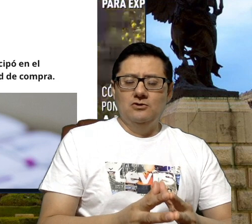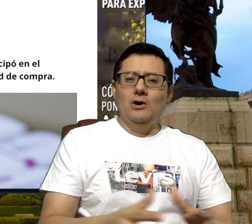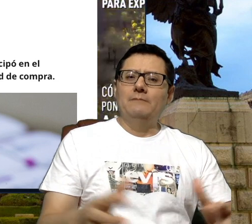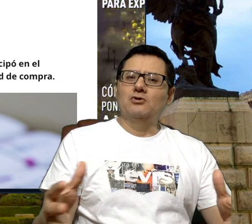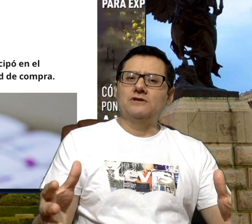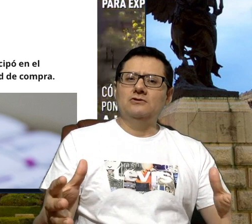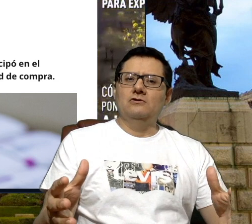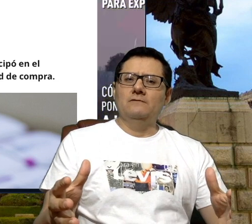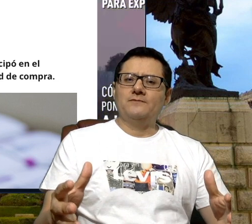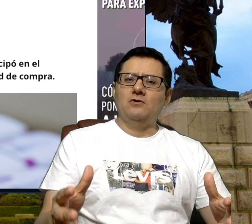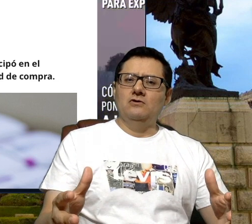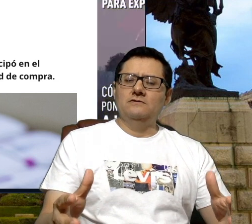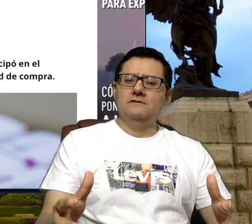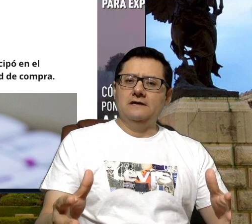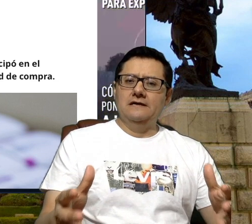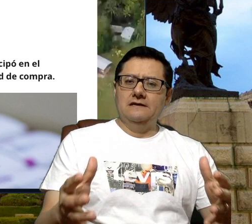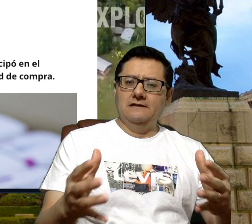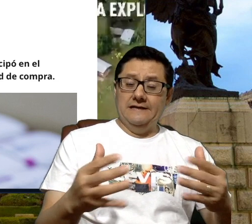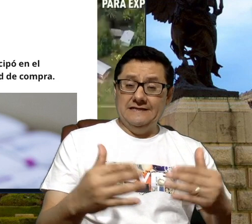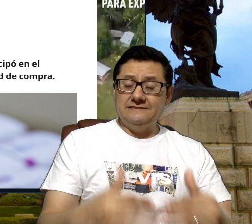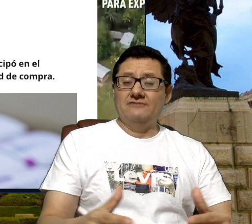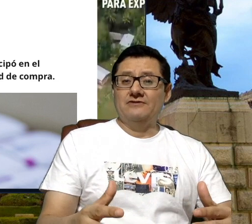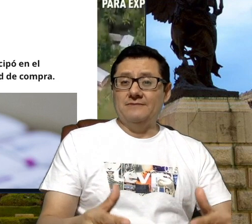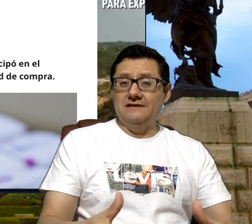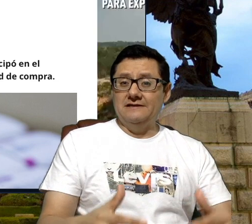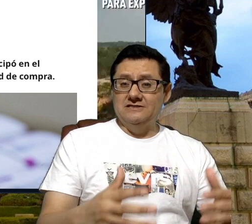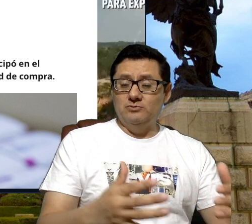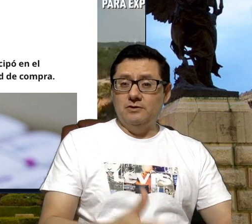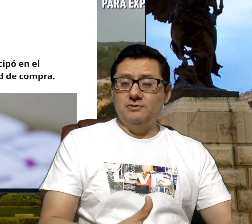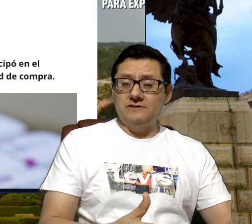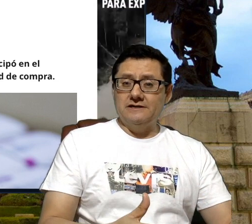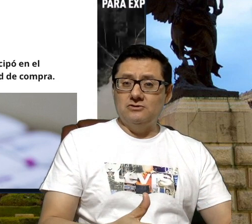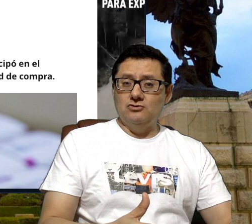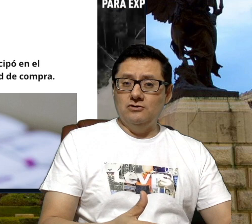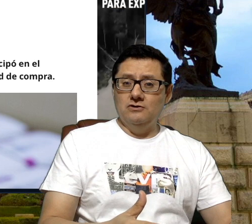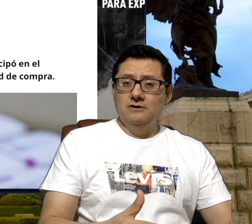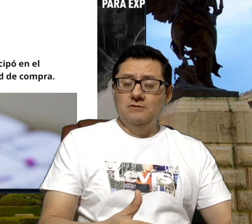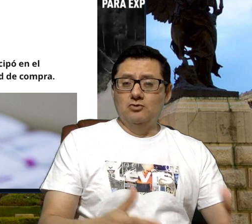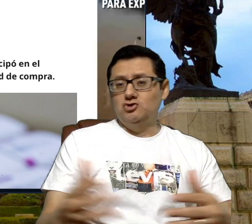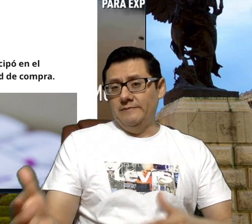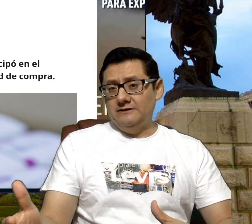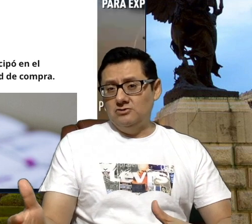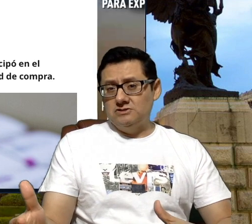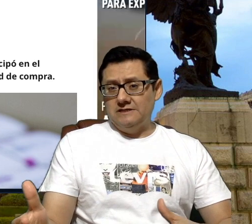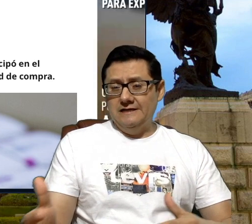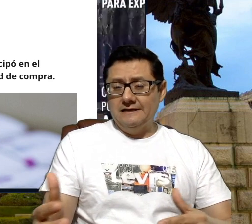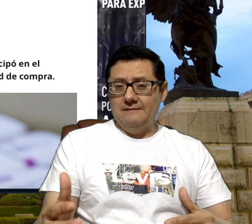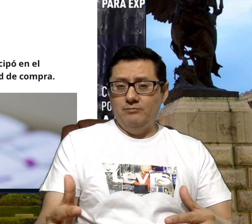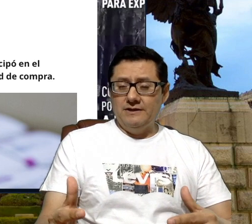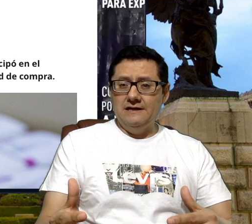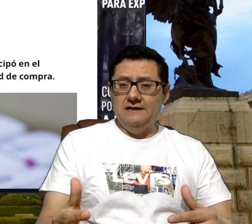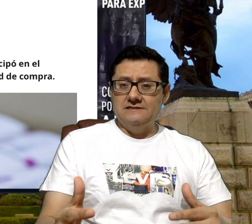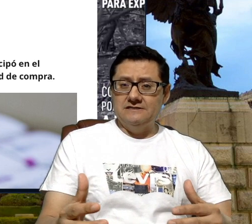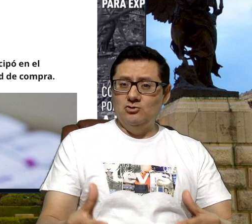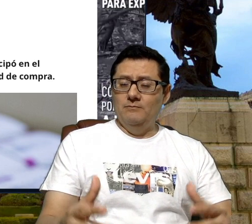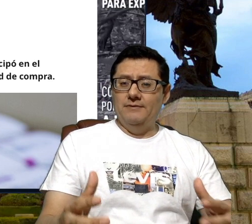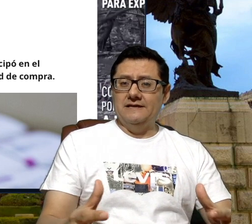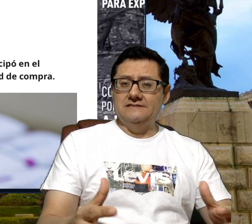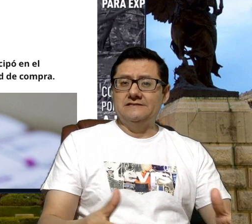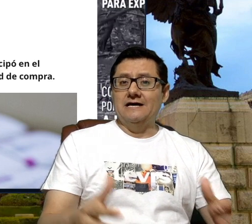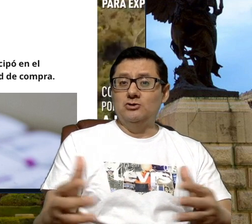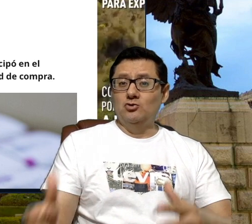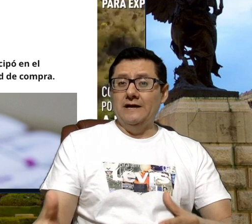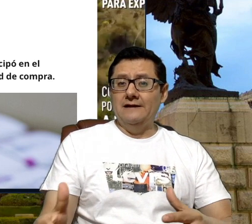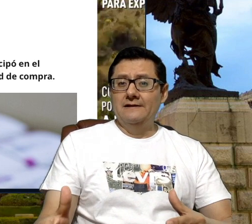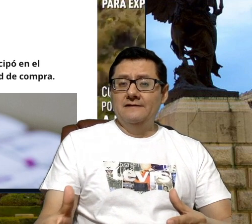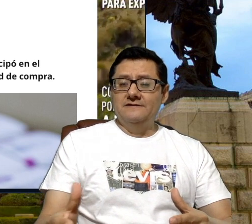distraído. No ha podido con esta enfermedad en su propio territorio, mucho menos el que pueda ser un